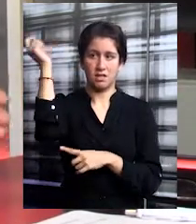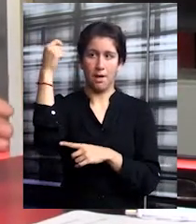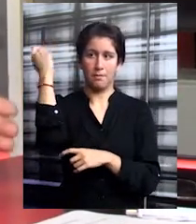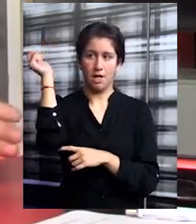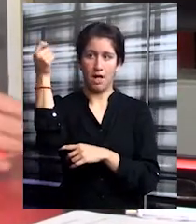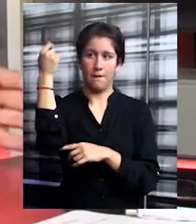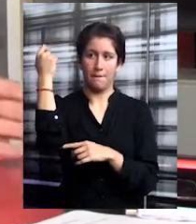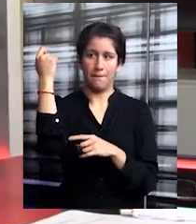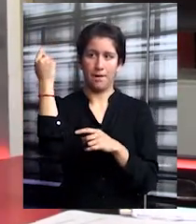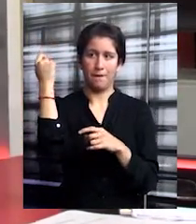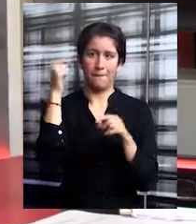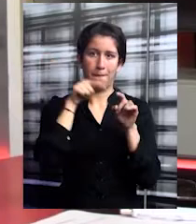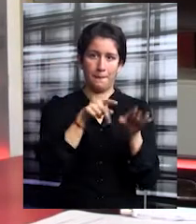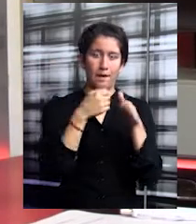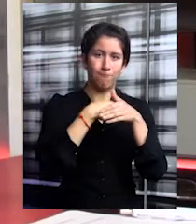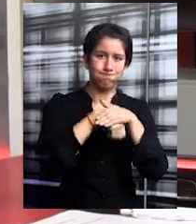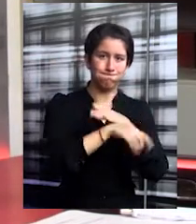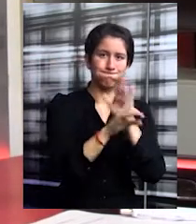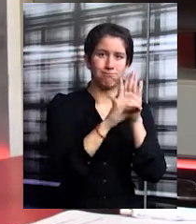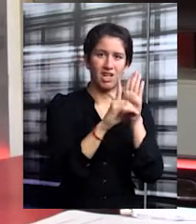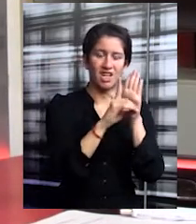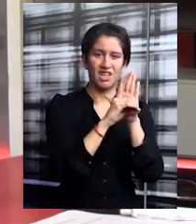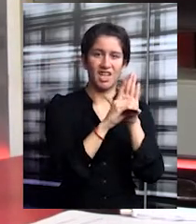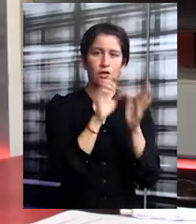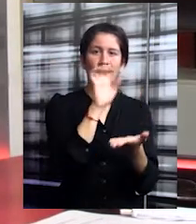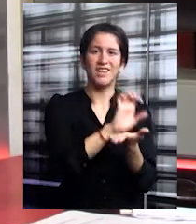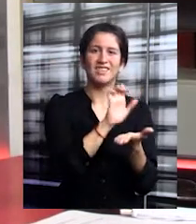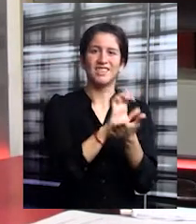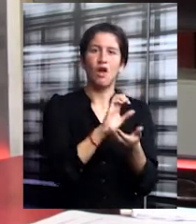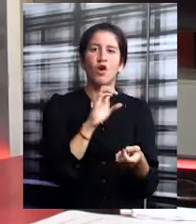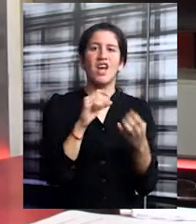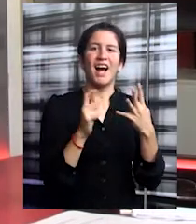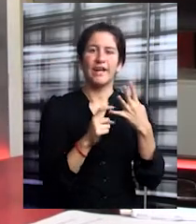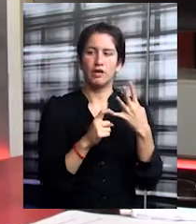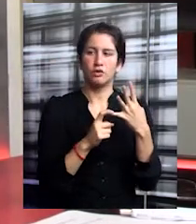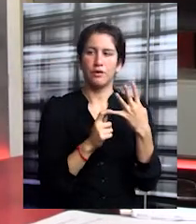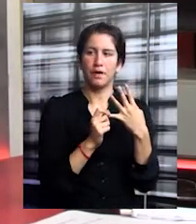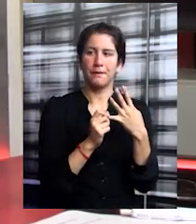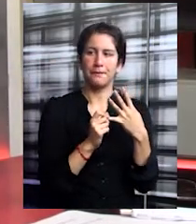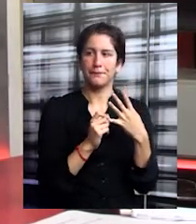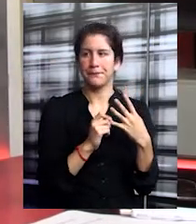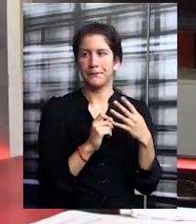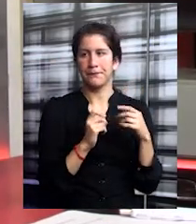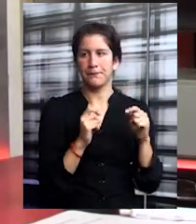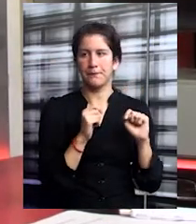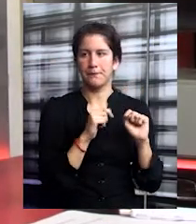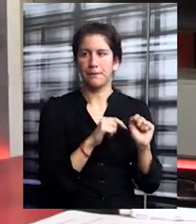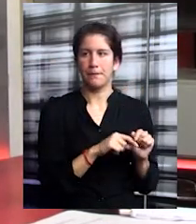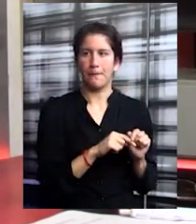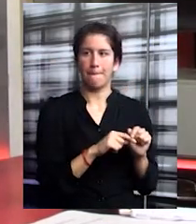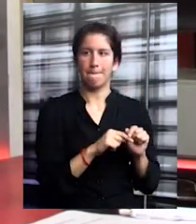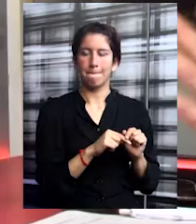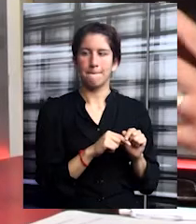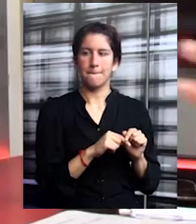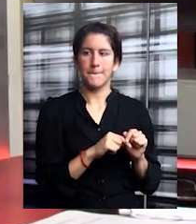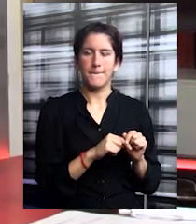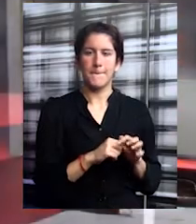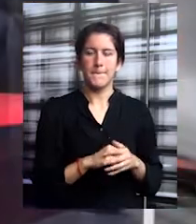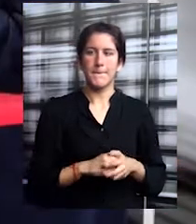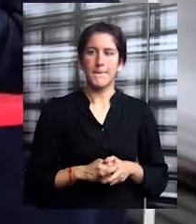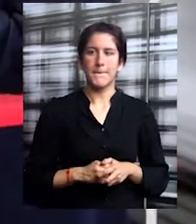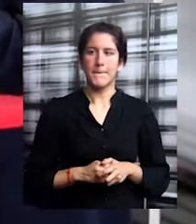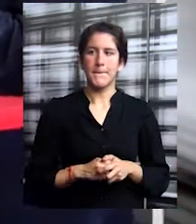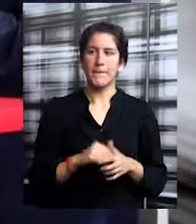decreto régimen de estado de catástrofe y hoy día ya estamos a los primeros días de diciembre y todavía no tenemos nada en ese sentido. Bueno, en ese aspecto, sin